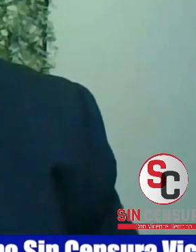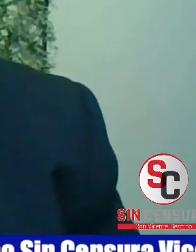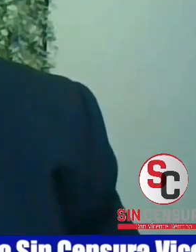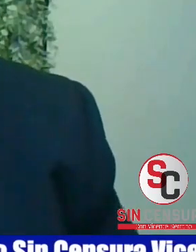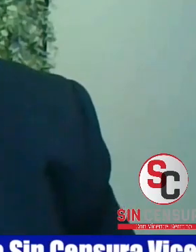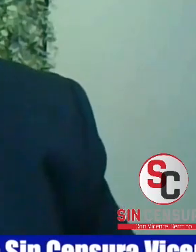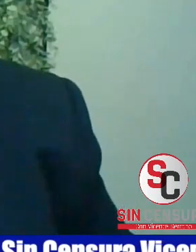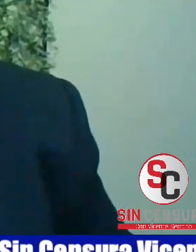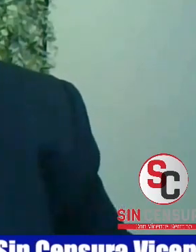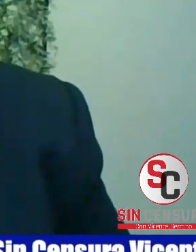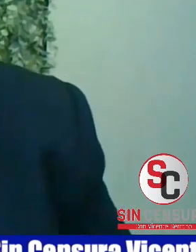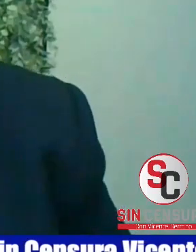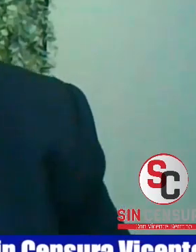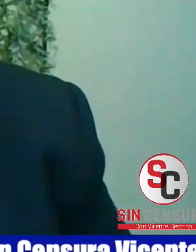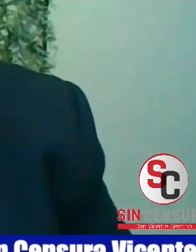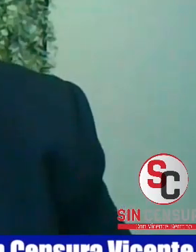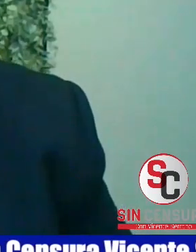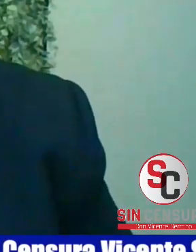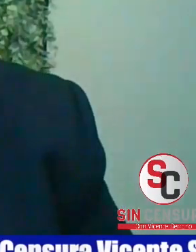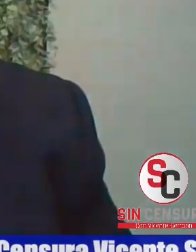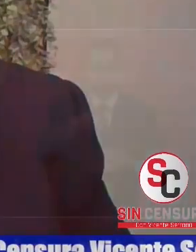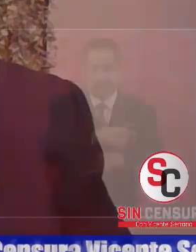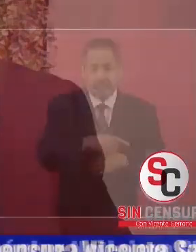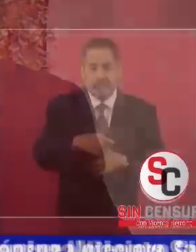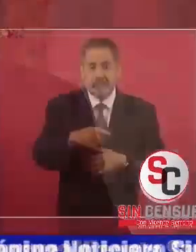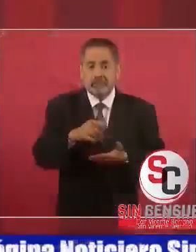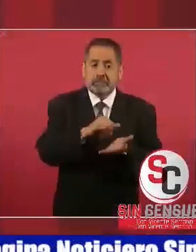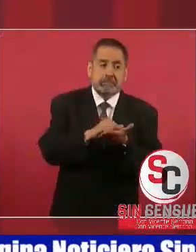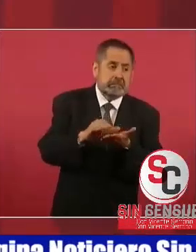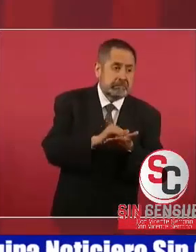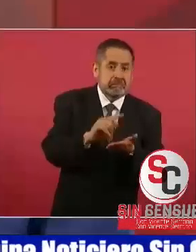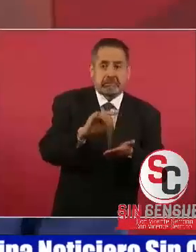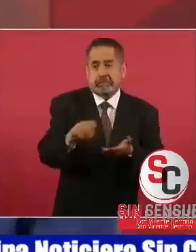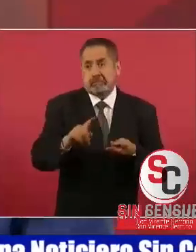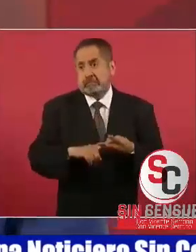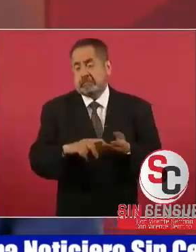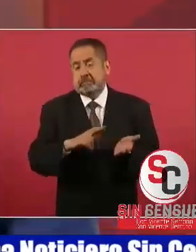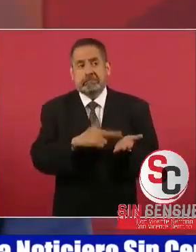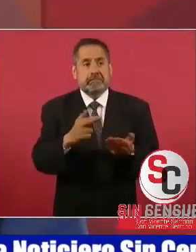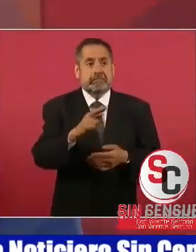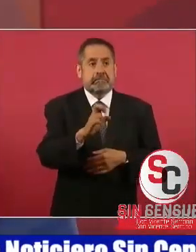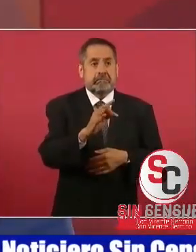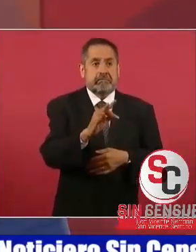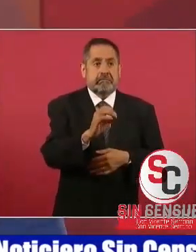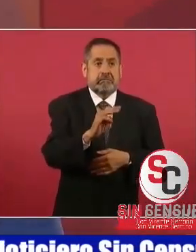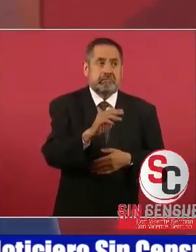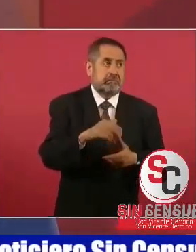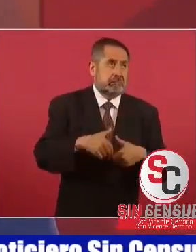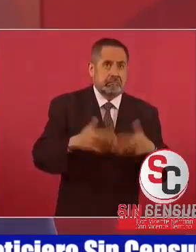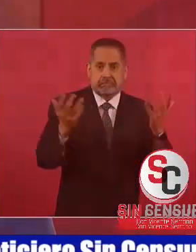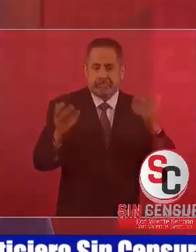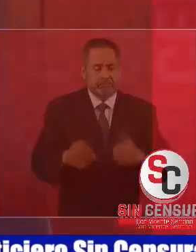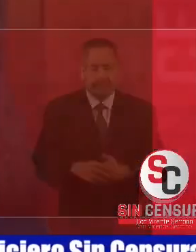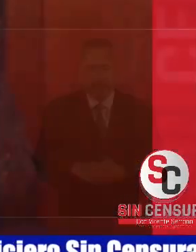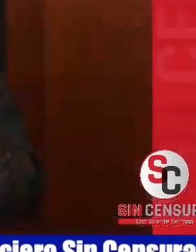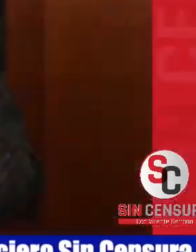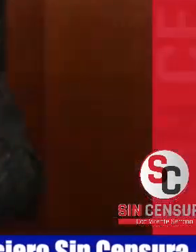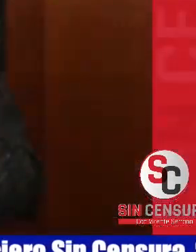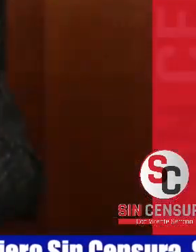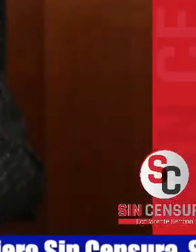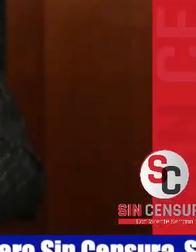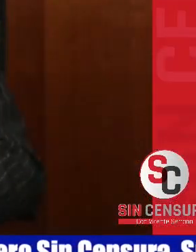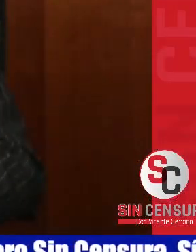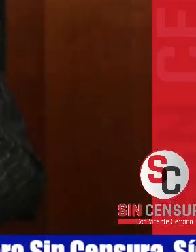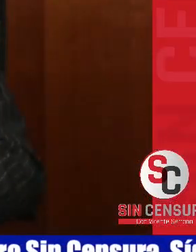por encima de la ley. La ley dice cuándo se cumplen los antijurídicos, en qué momento se cumplen todos los